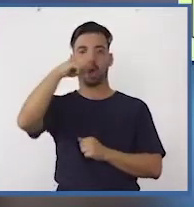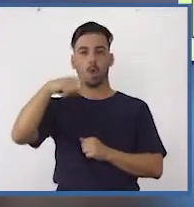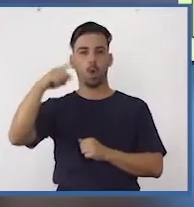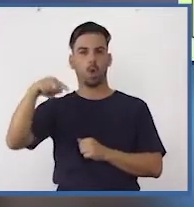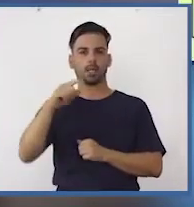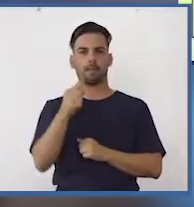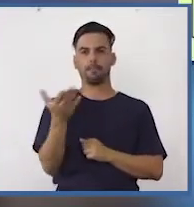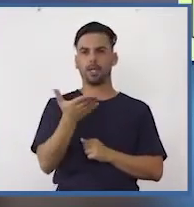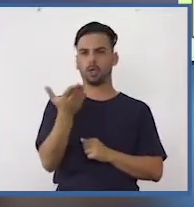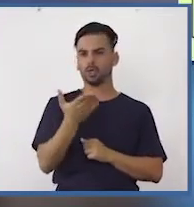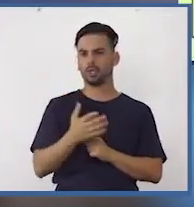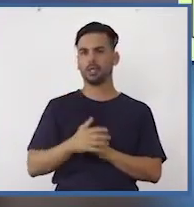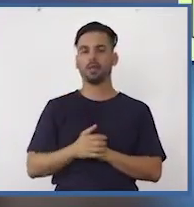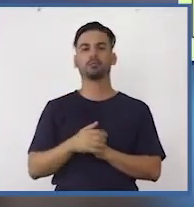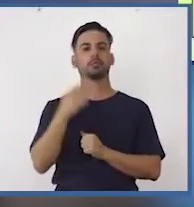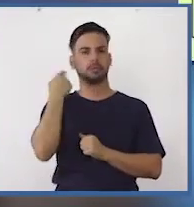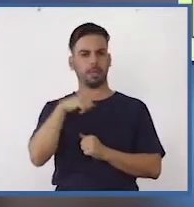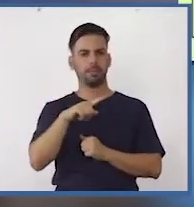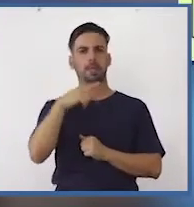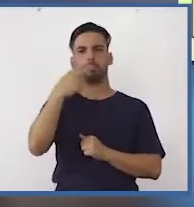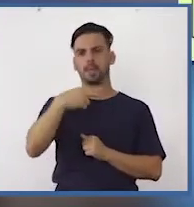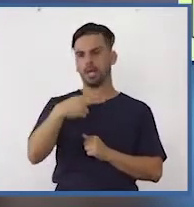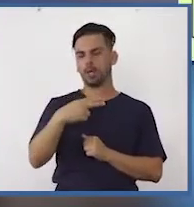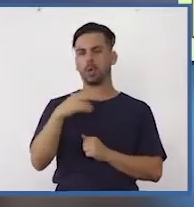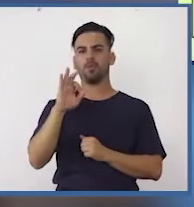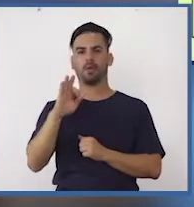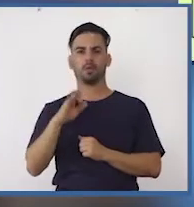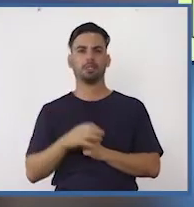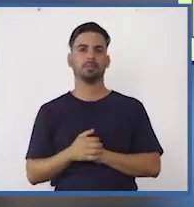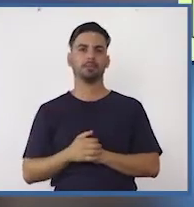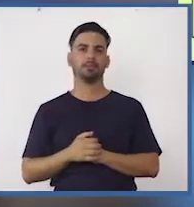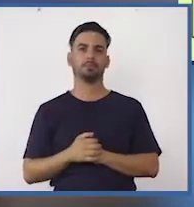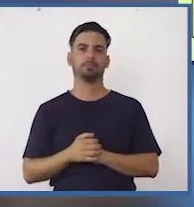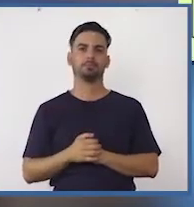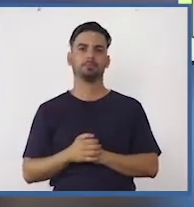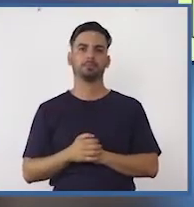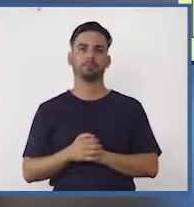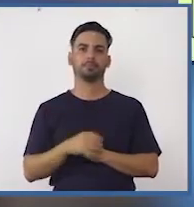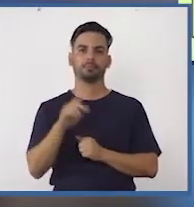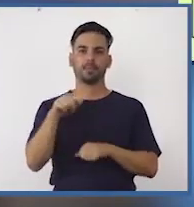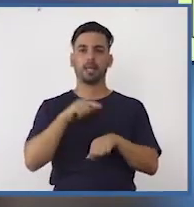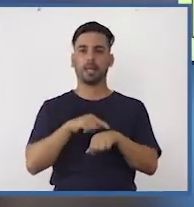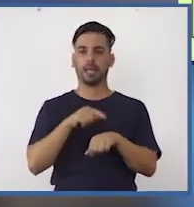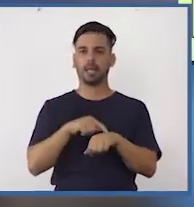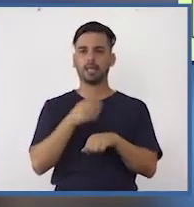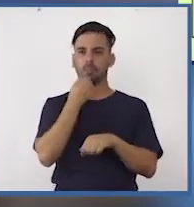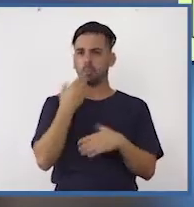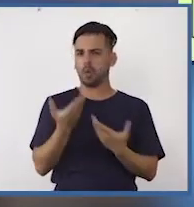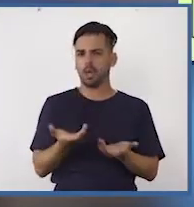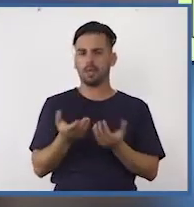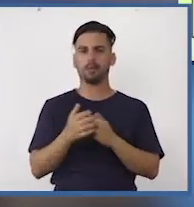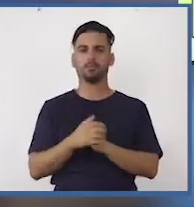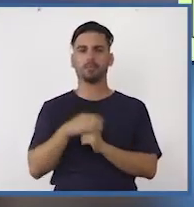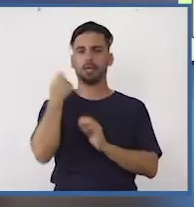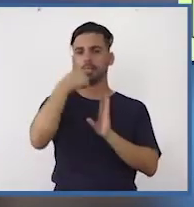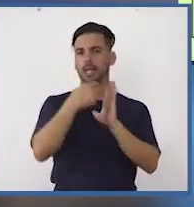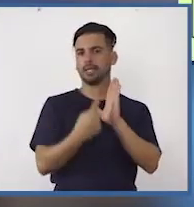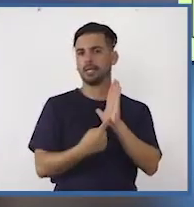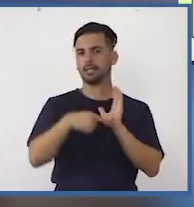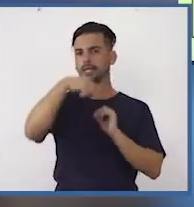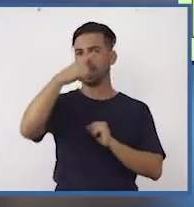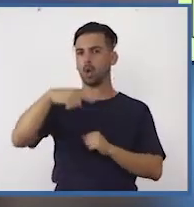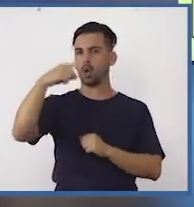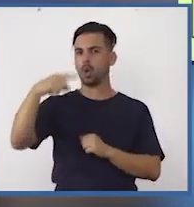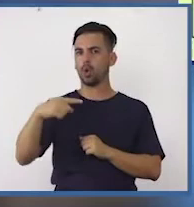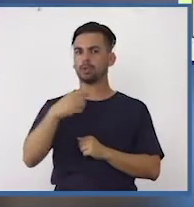timbre e intensidad. Y su producción y propagación del sonido, de la difracción, absorción y reflexión. Y la